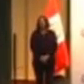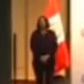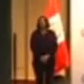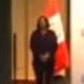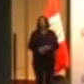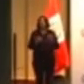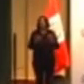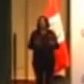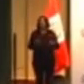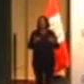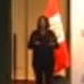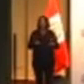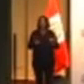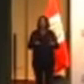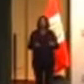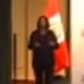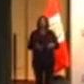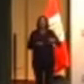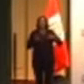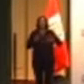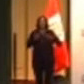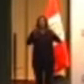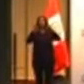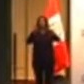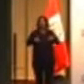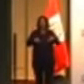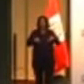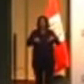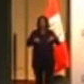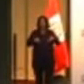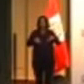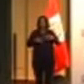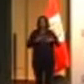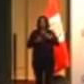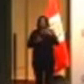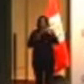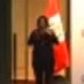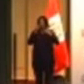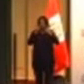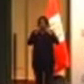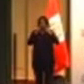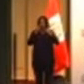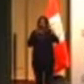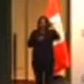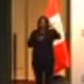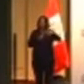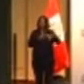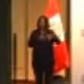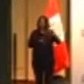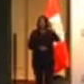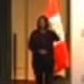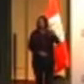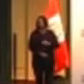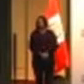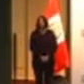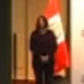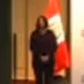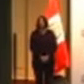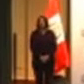estando ahora en Australia, le caen lágrimas al recordar a Miraflores.